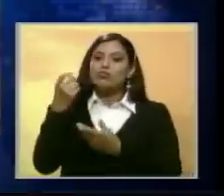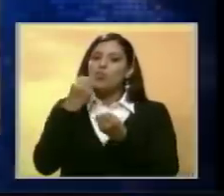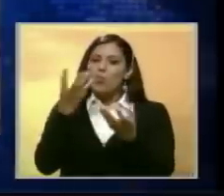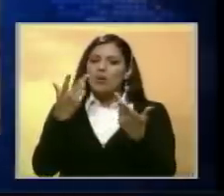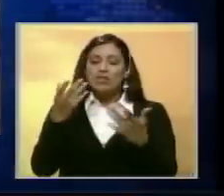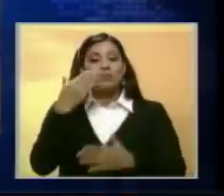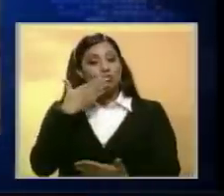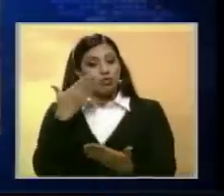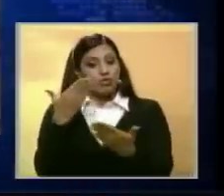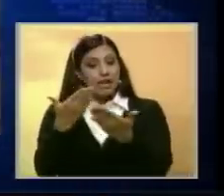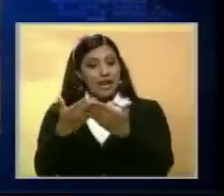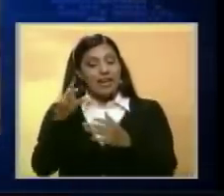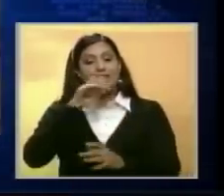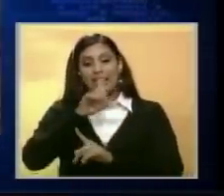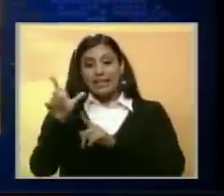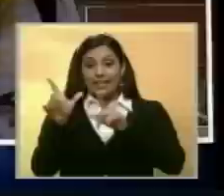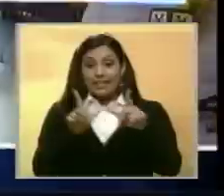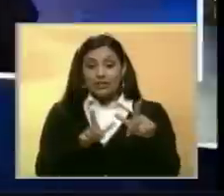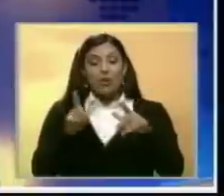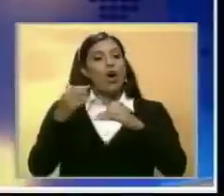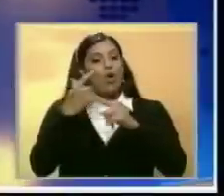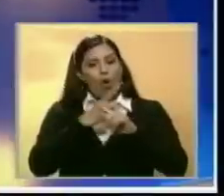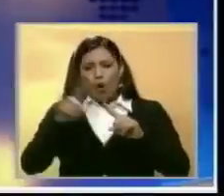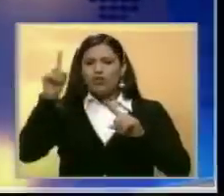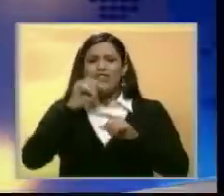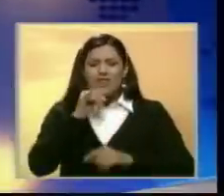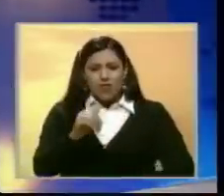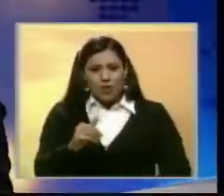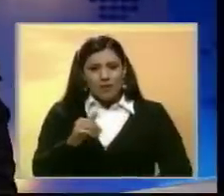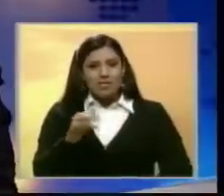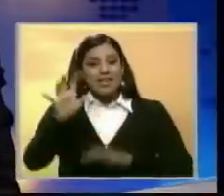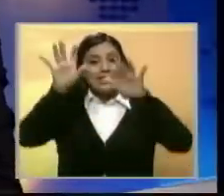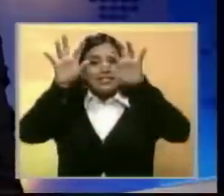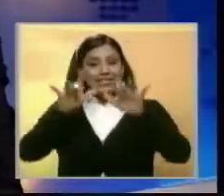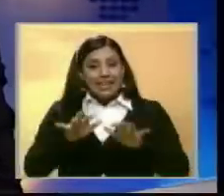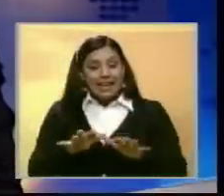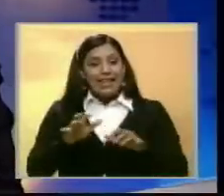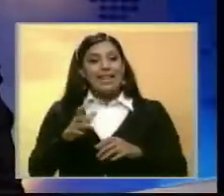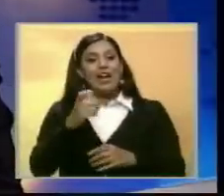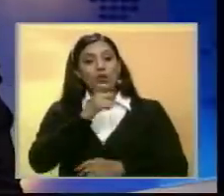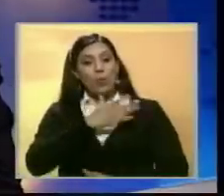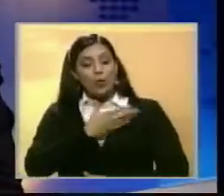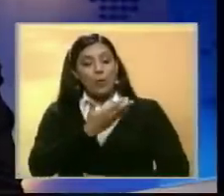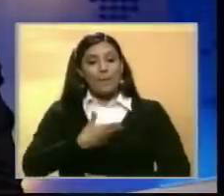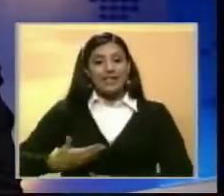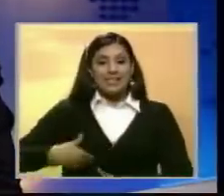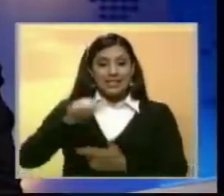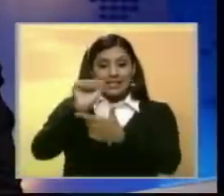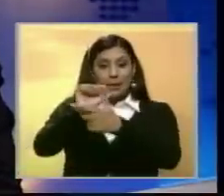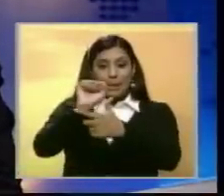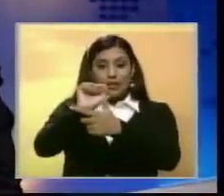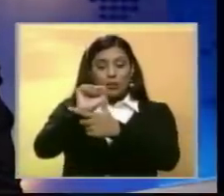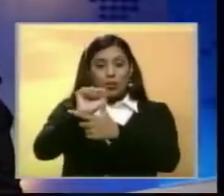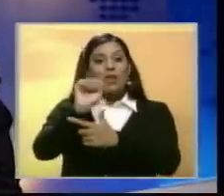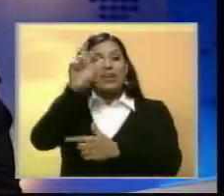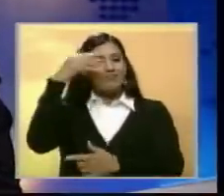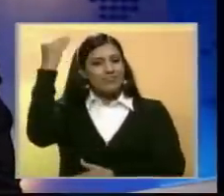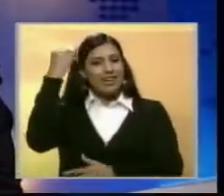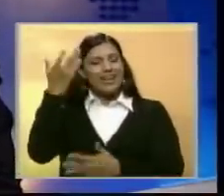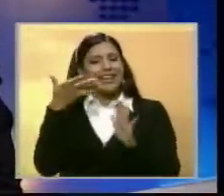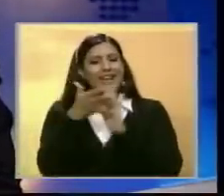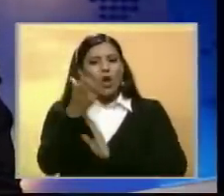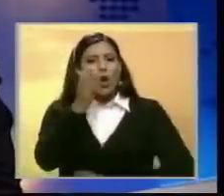es, muchísimas gracias, Lirio. Bien, entre otras informaciones, el secretario ejecutivo de la presidencia del PSV, Eduardo Piñate, considera